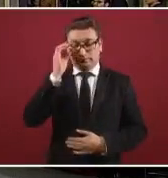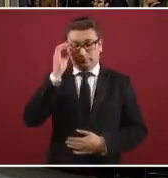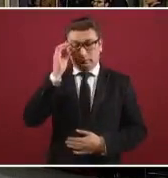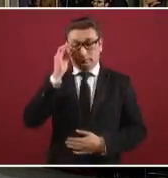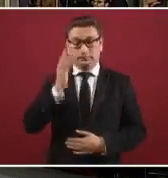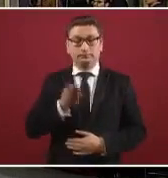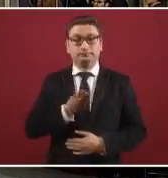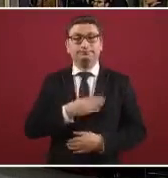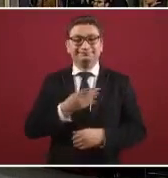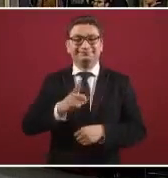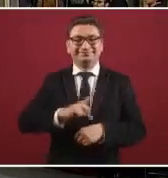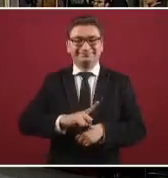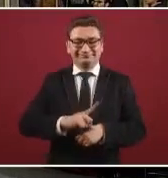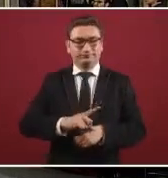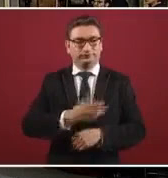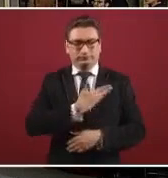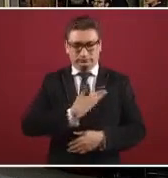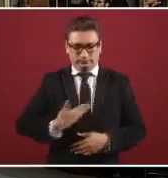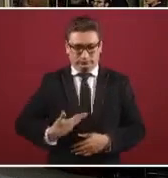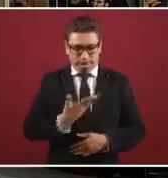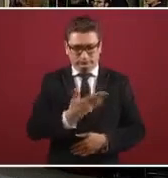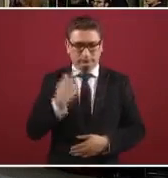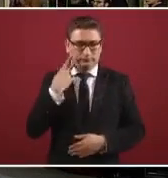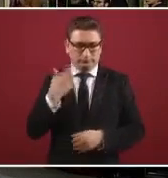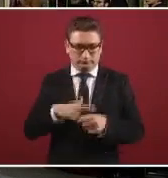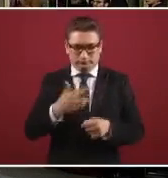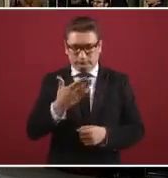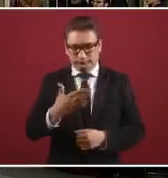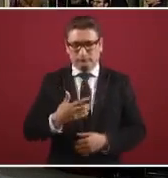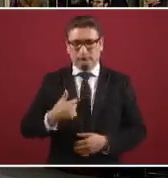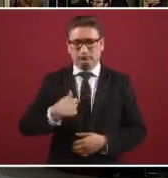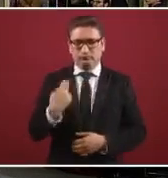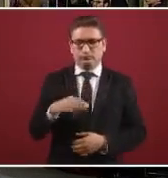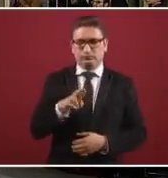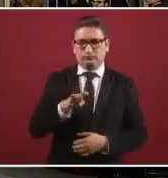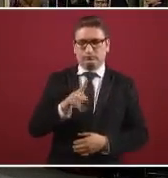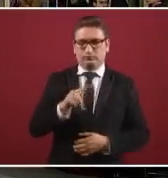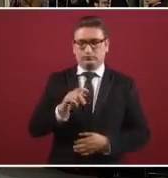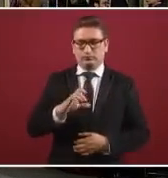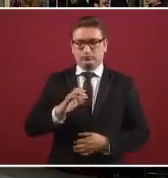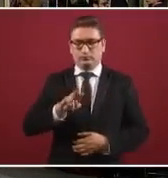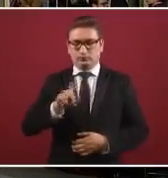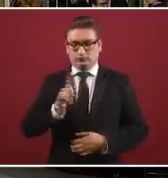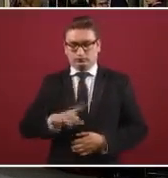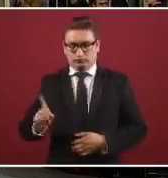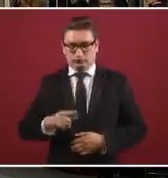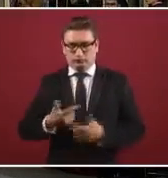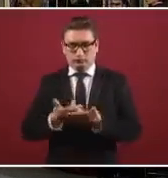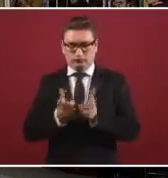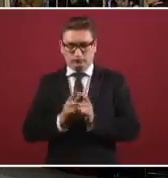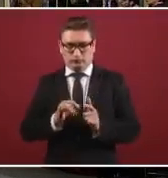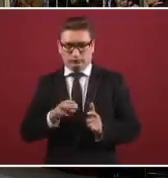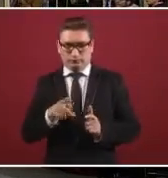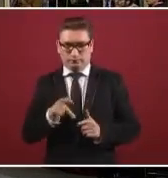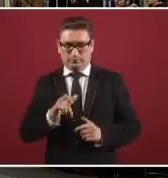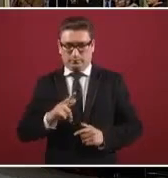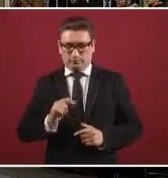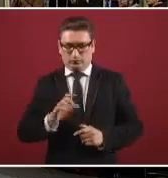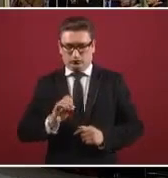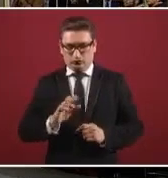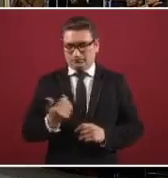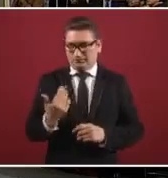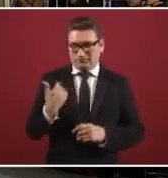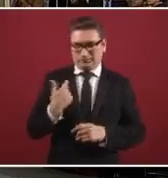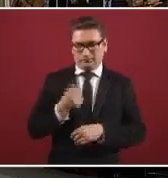Buen día. Buen día. Presidente, procurador, Roberto Cruz de Grupo Impacto. Bueno, pues el tema de este fin de